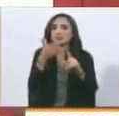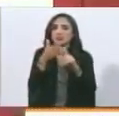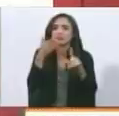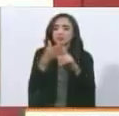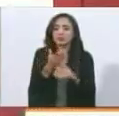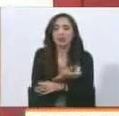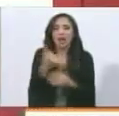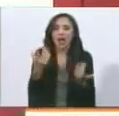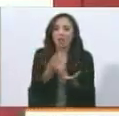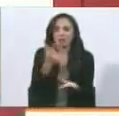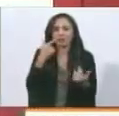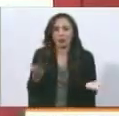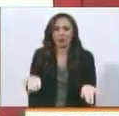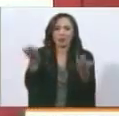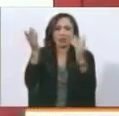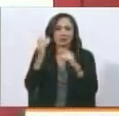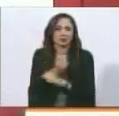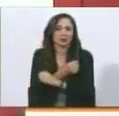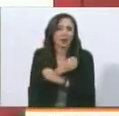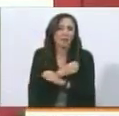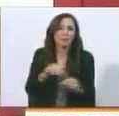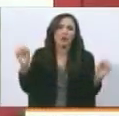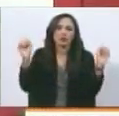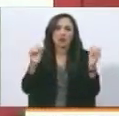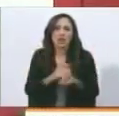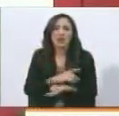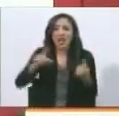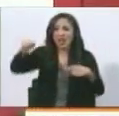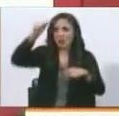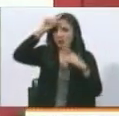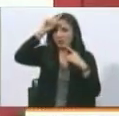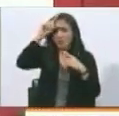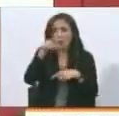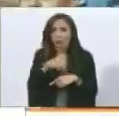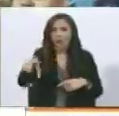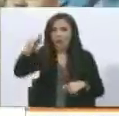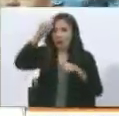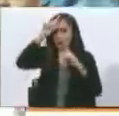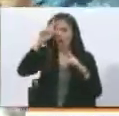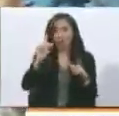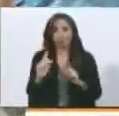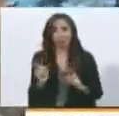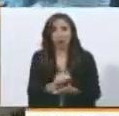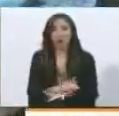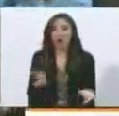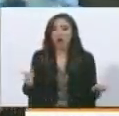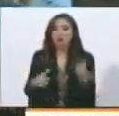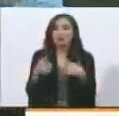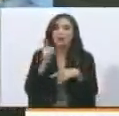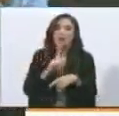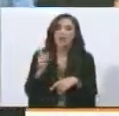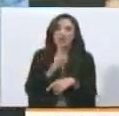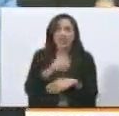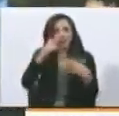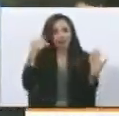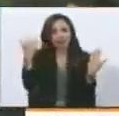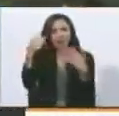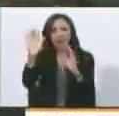demócrata. Váyanse para el carajo bien lejos, todas y todos. Váyanse para el carajo bien